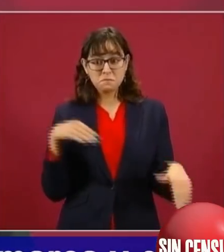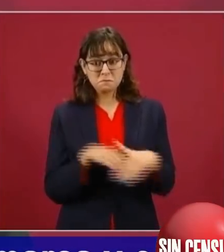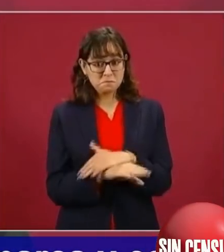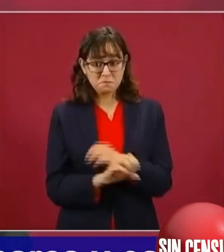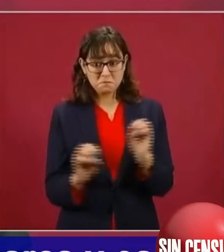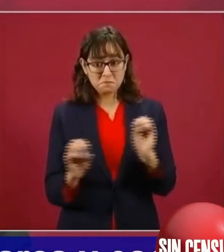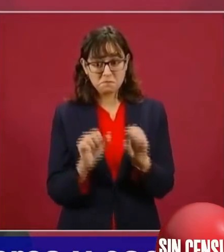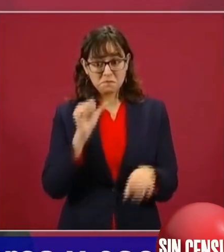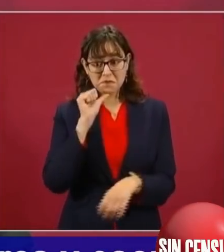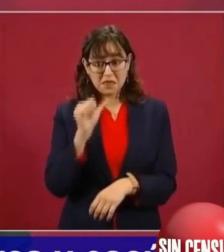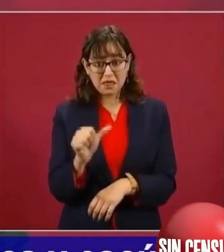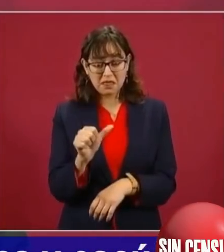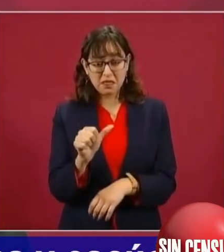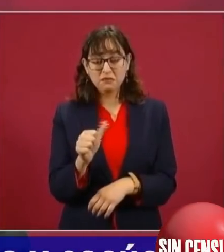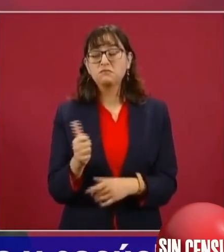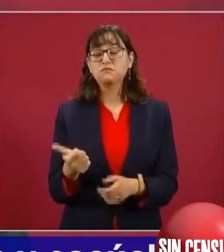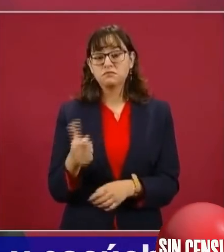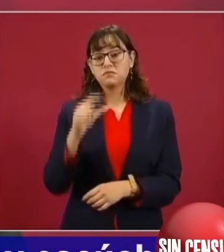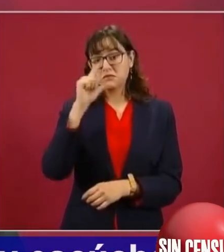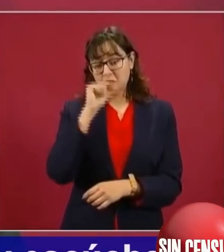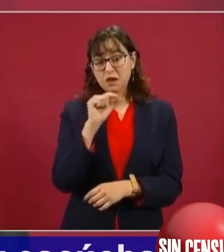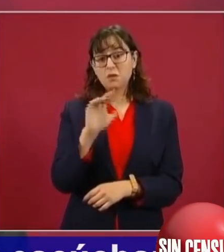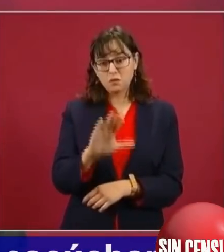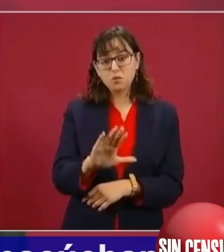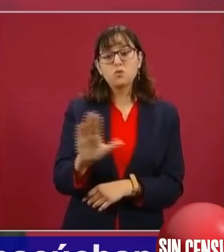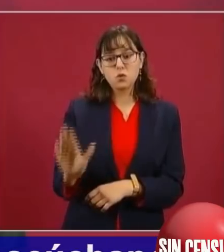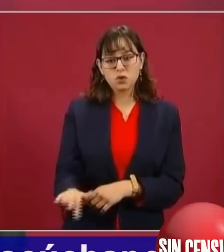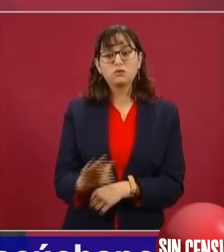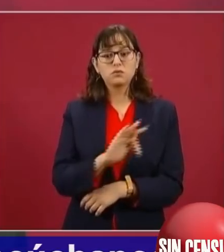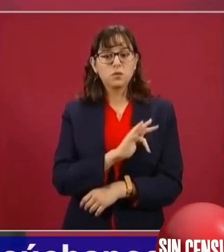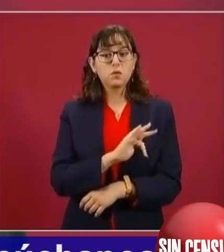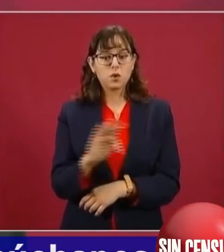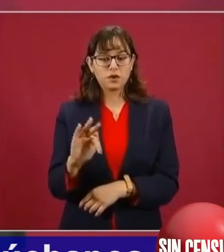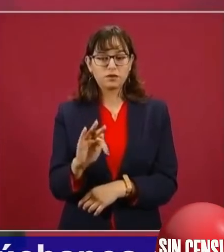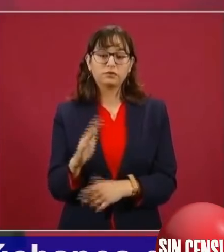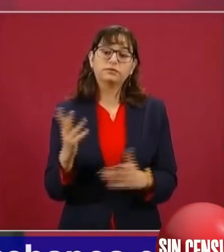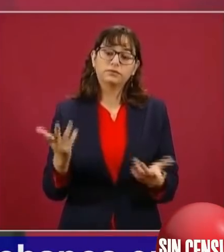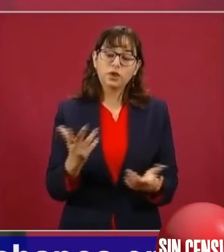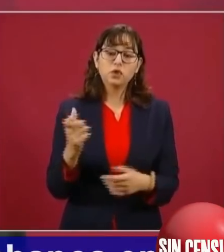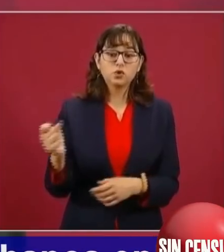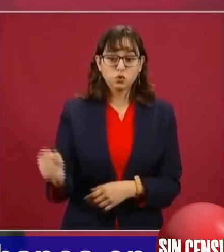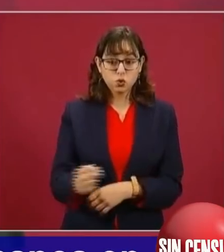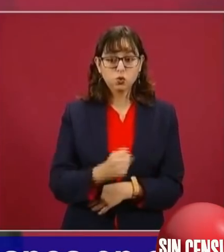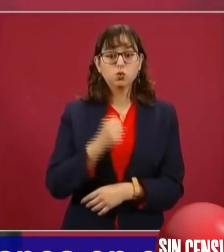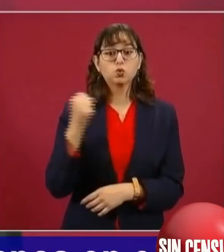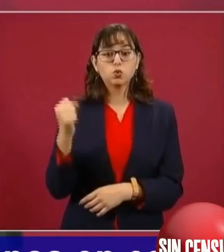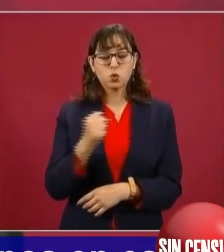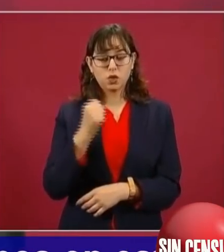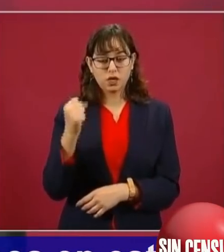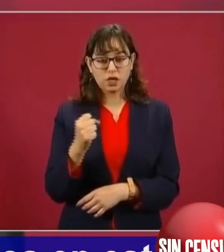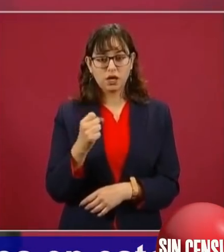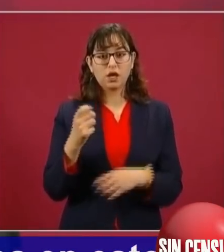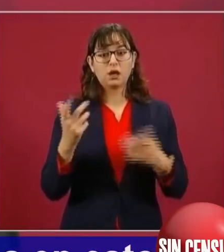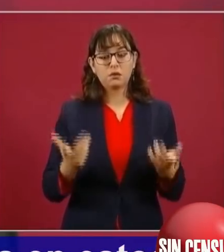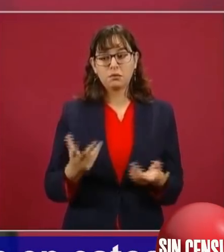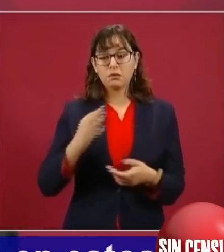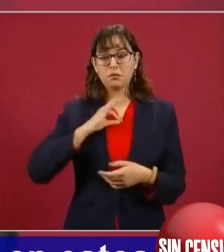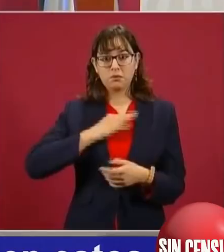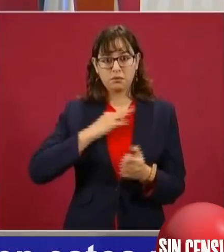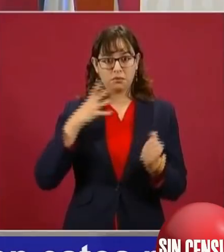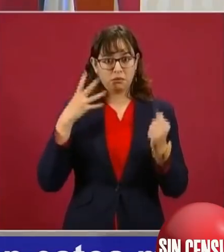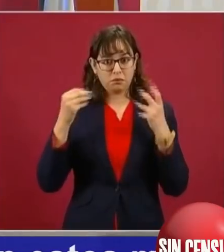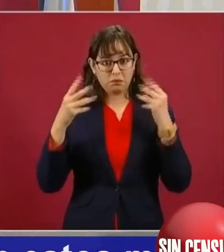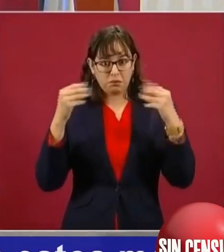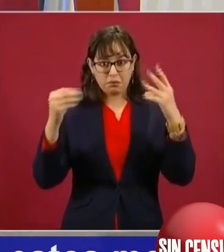podrían fallecer tan solo porque no tuvieron la atención médica. Afortunadamente, desde el inicio de la epidemia, eso no